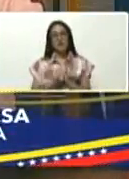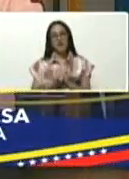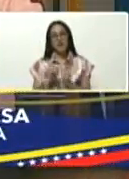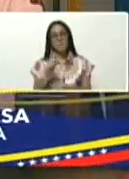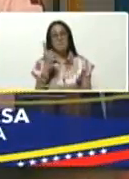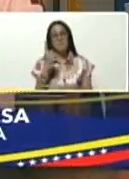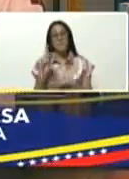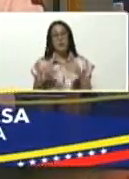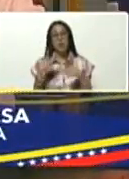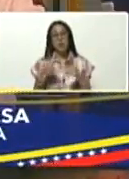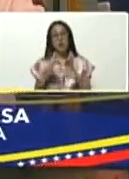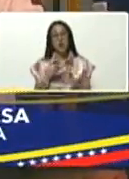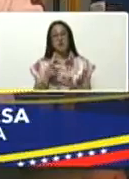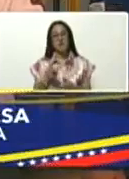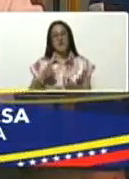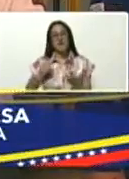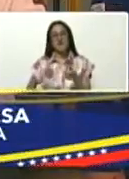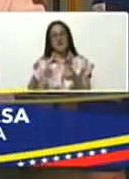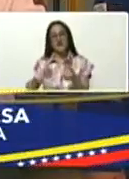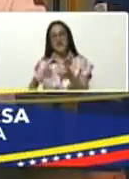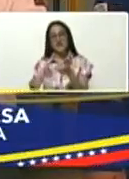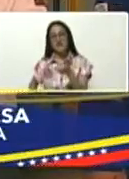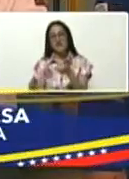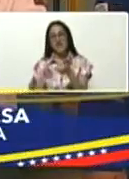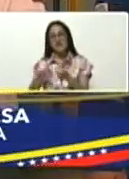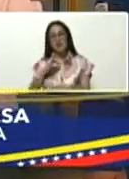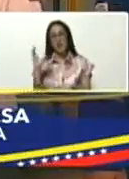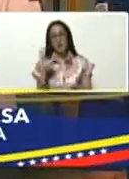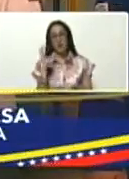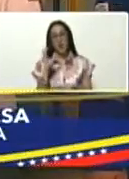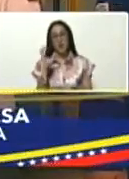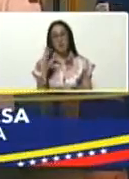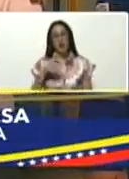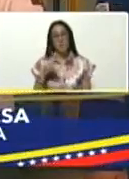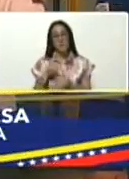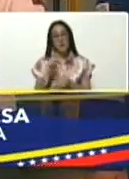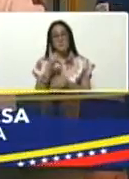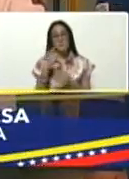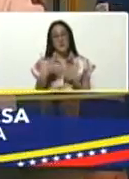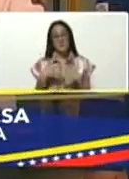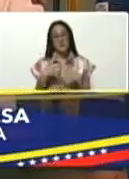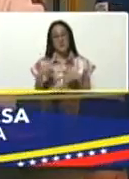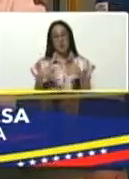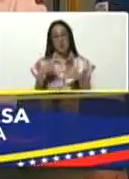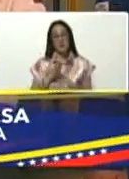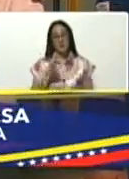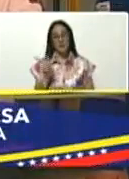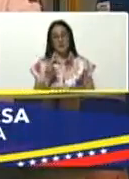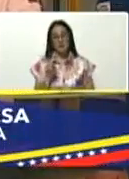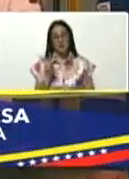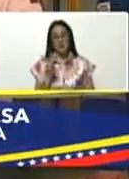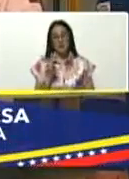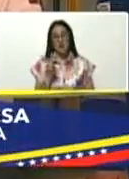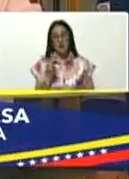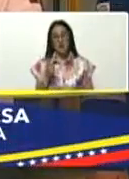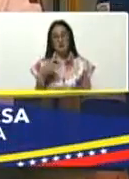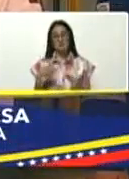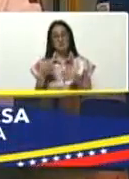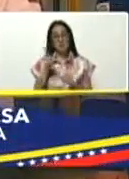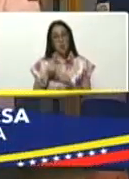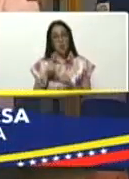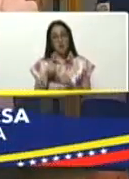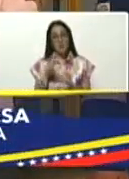primer productor de fertilizantes en Colombia. Hoy podemos decir que Pequivén es la primera empresa productiva de Venezuela y Monómero va a ser